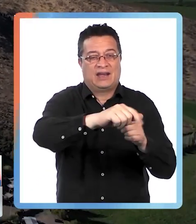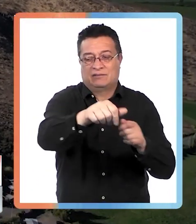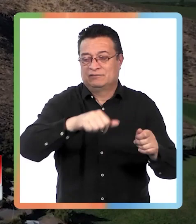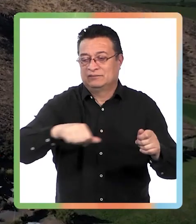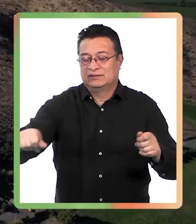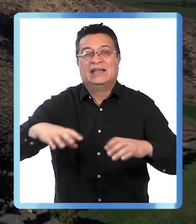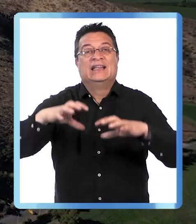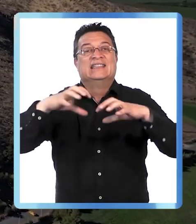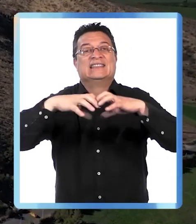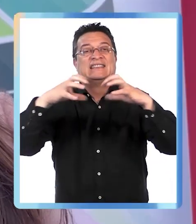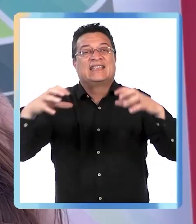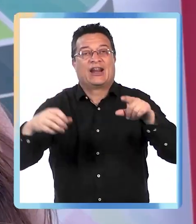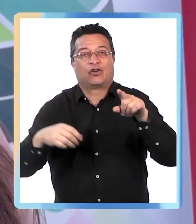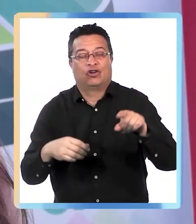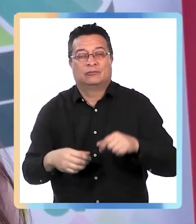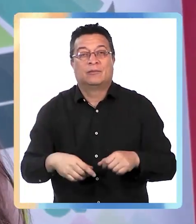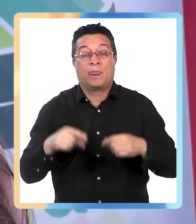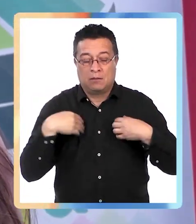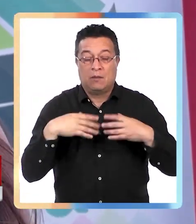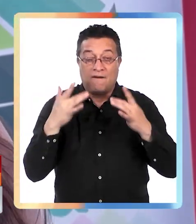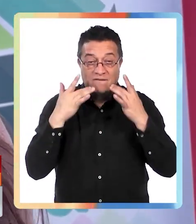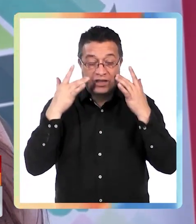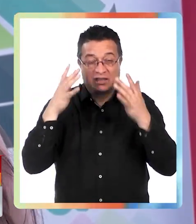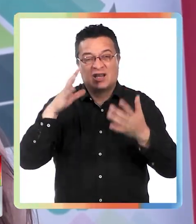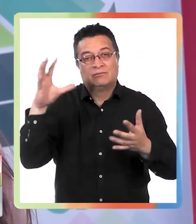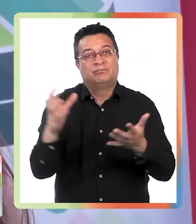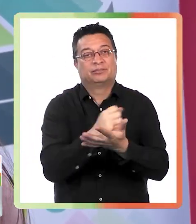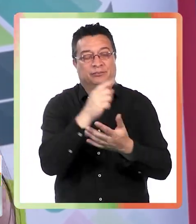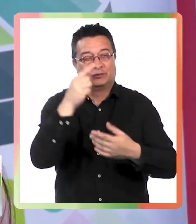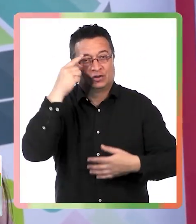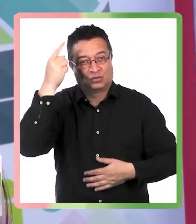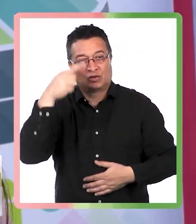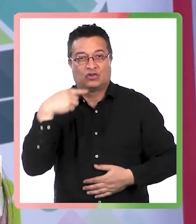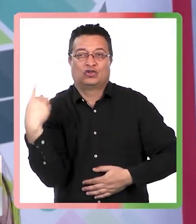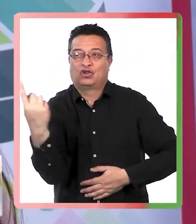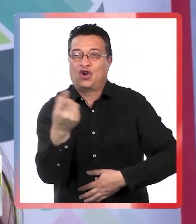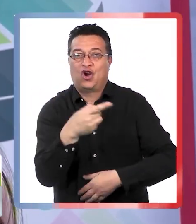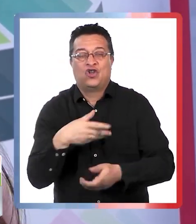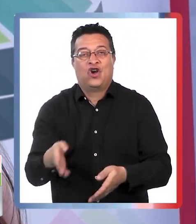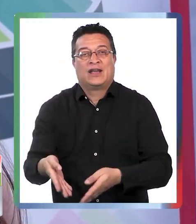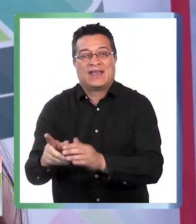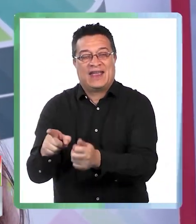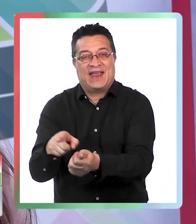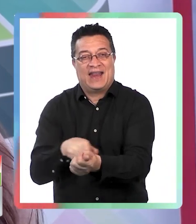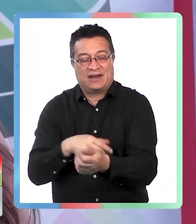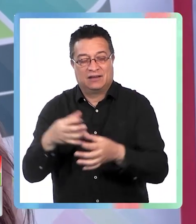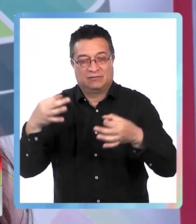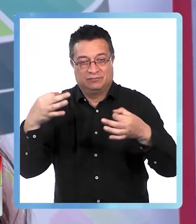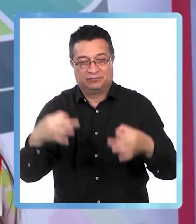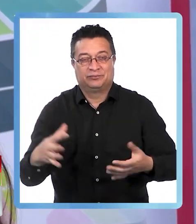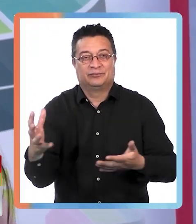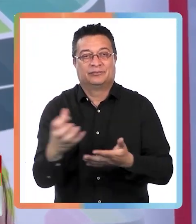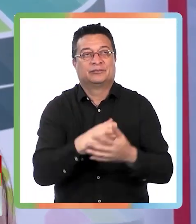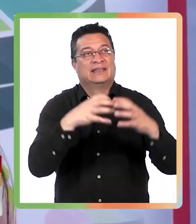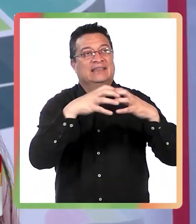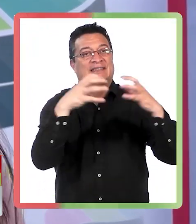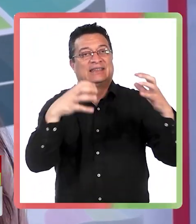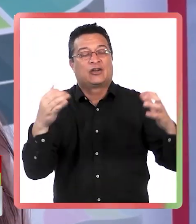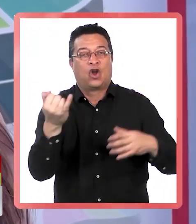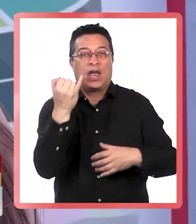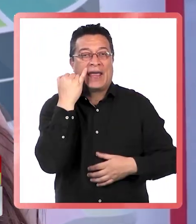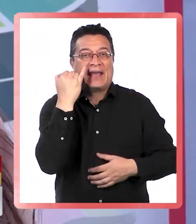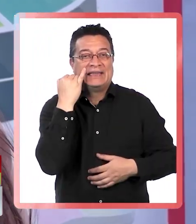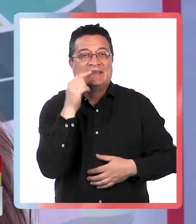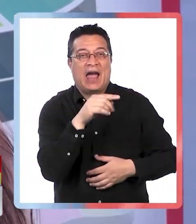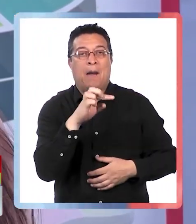cerro. Sumamente felices de empezar a concretar este sueño que nos hemos puesto todos los callelarguinos, lograr consolidar nuestro Cerro Isla